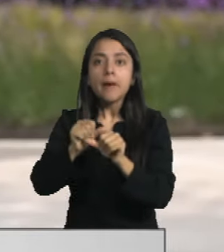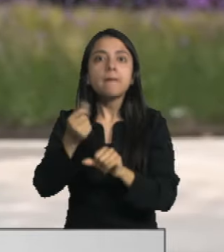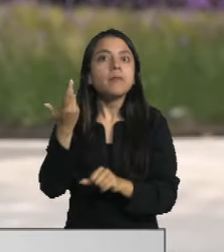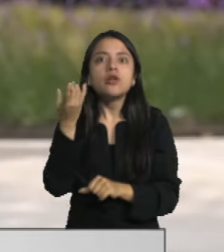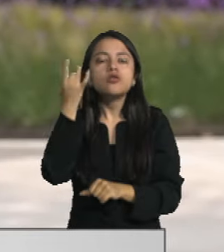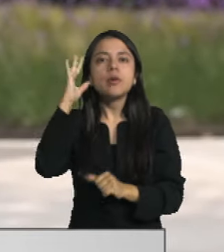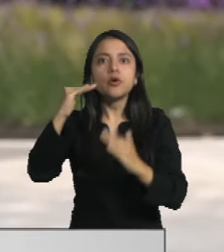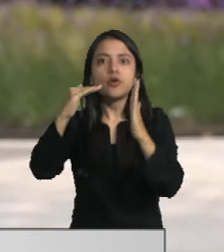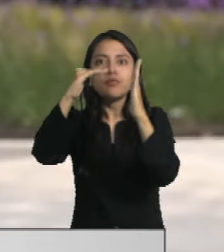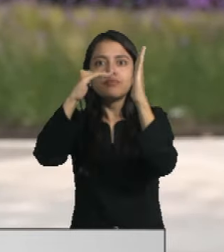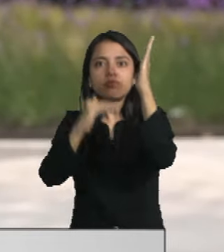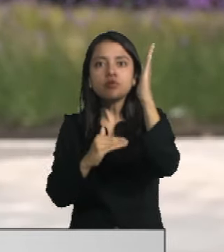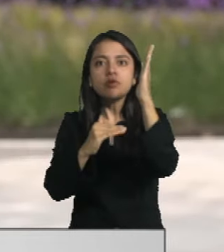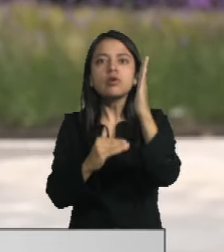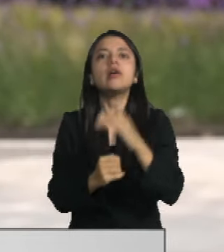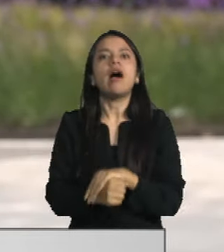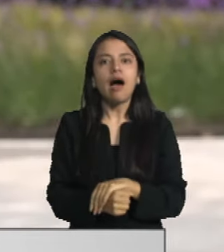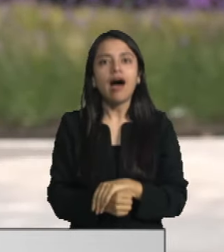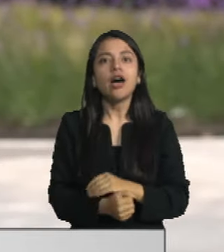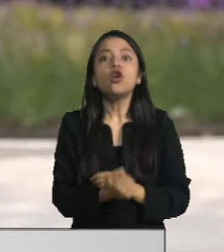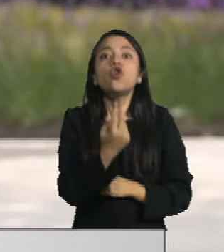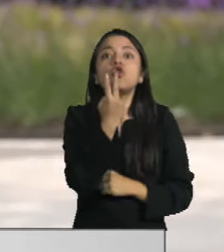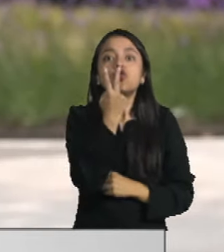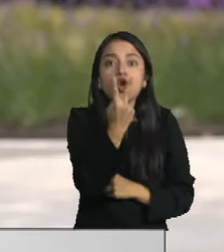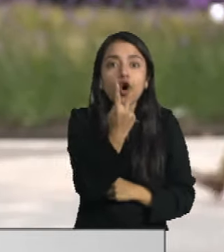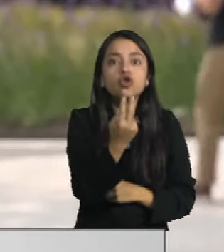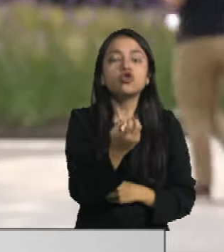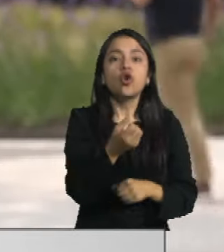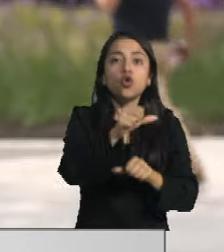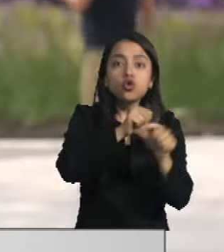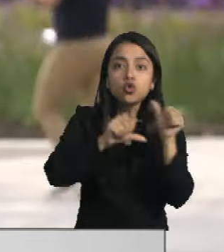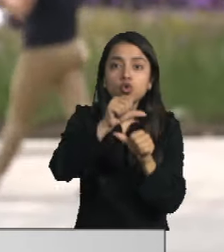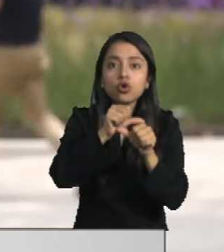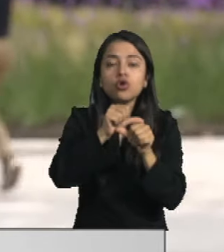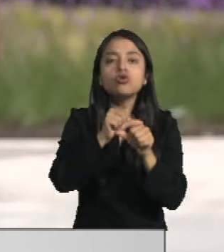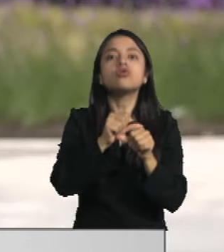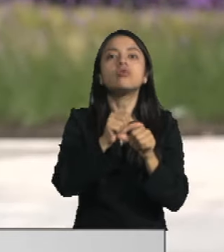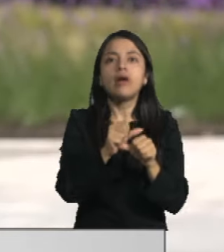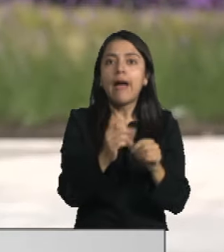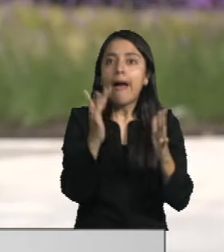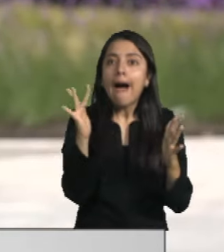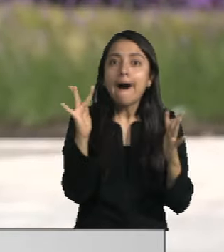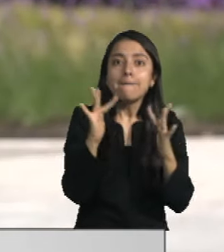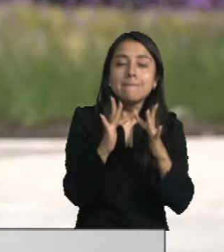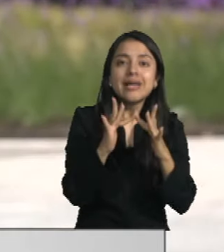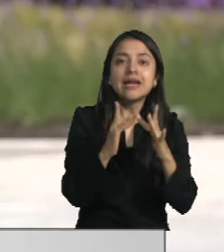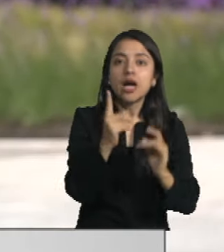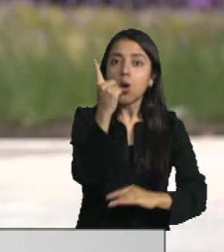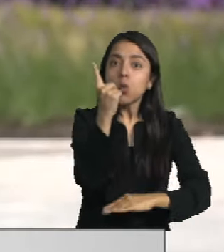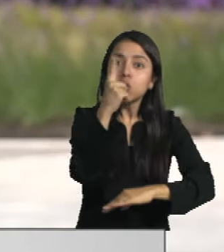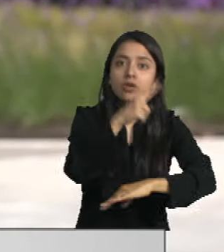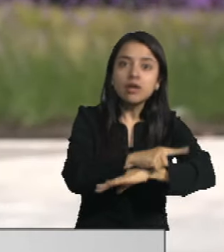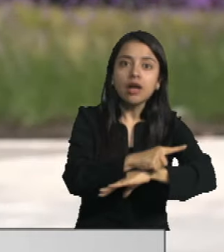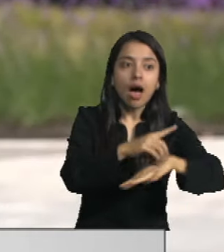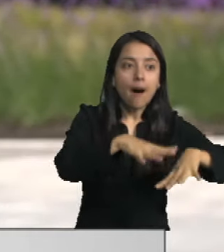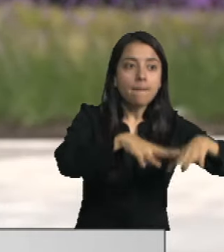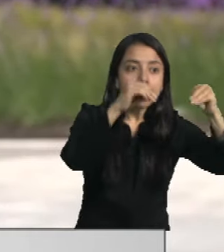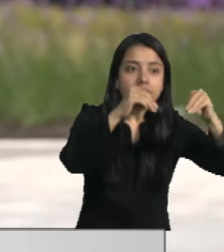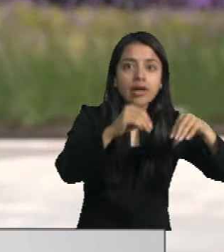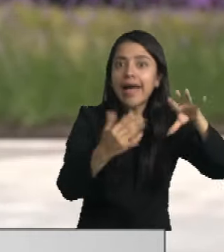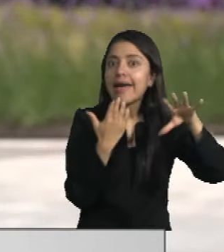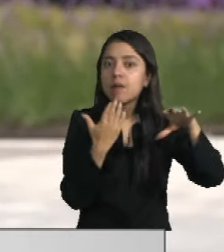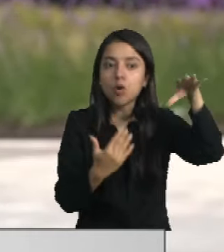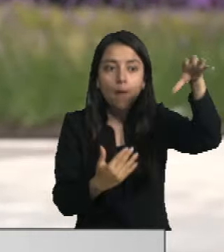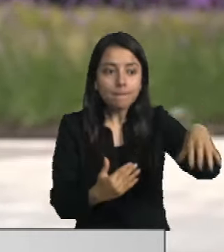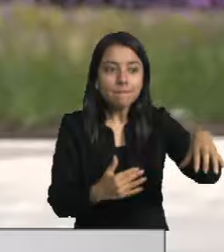36% de ocupación en el sistema Chingaza. Actualmente ya estamos por debajo del 46%. Es entonces la información que emitimos desde el